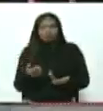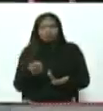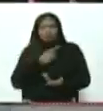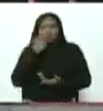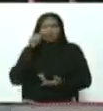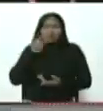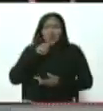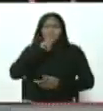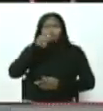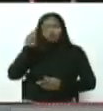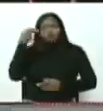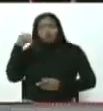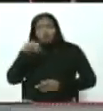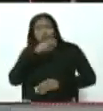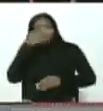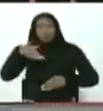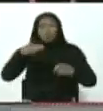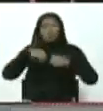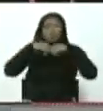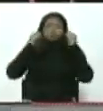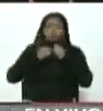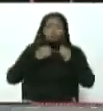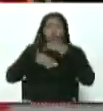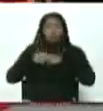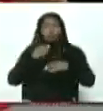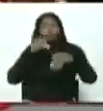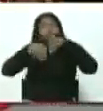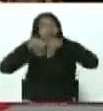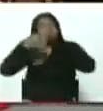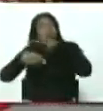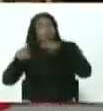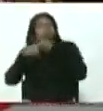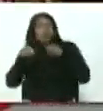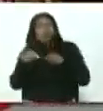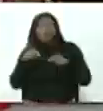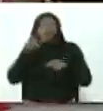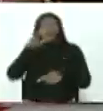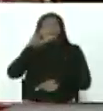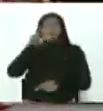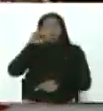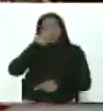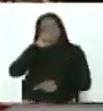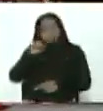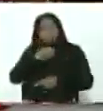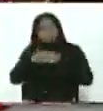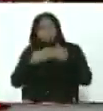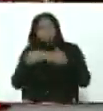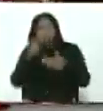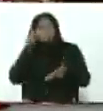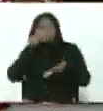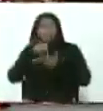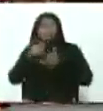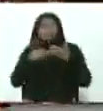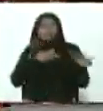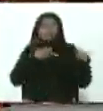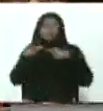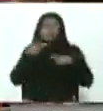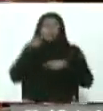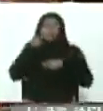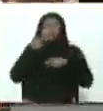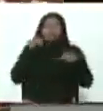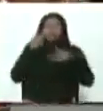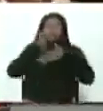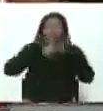el 21 de noviembre el pueblo de Anzoátegui va a salir a votar por Luis José Marcano y los candidatos. ¿Estamos listos para la batalla